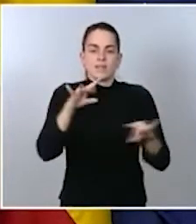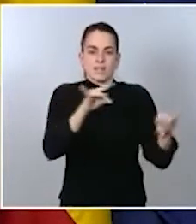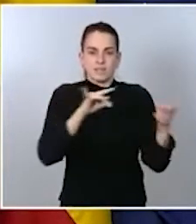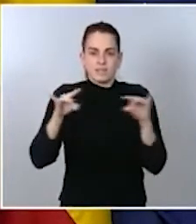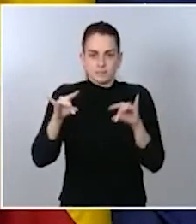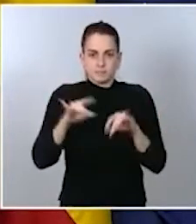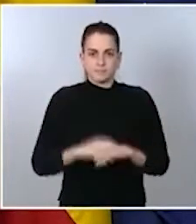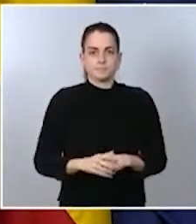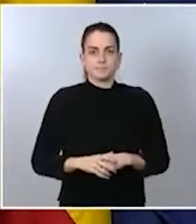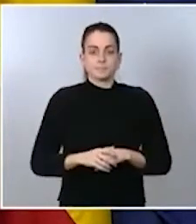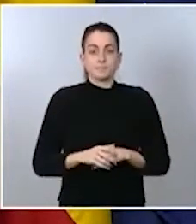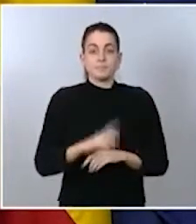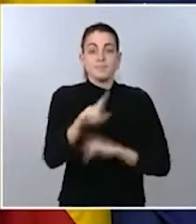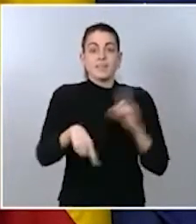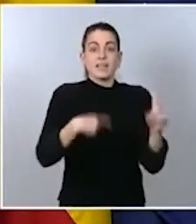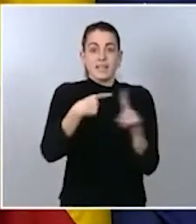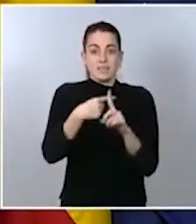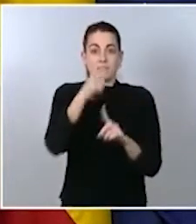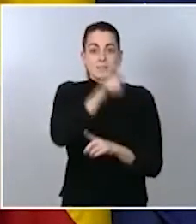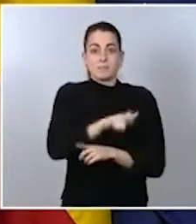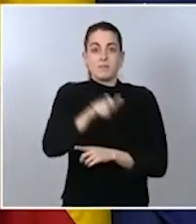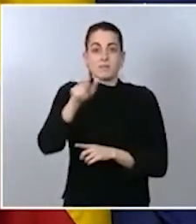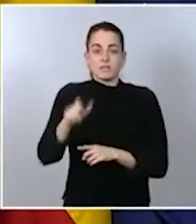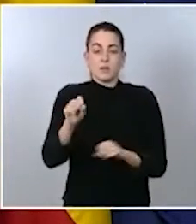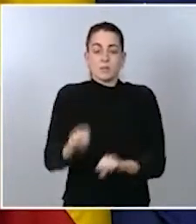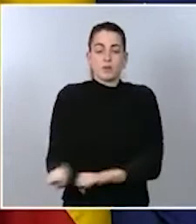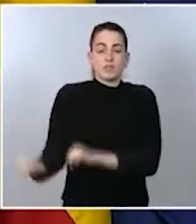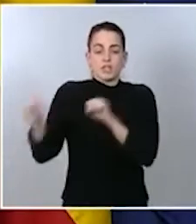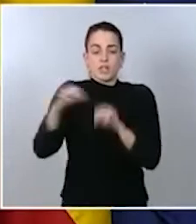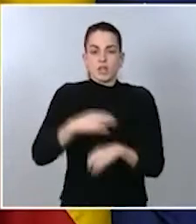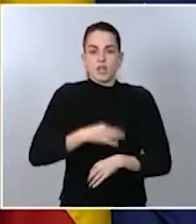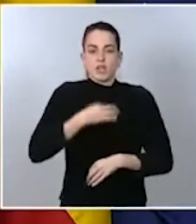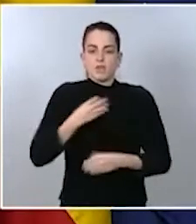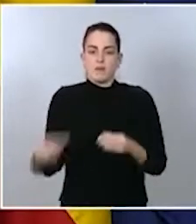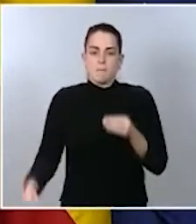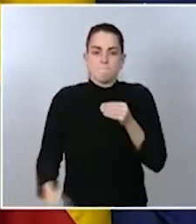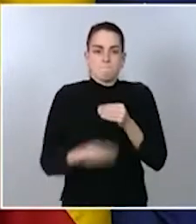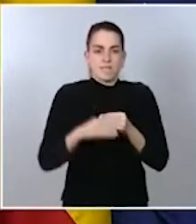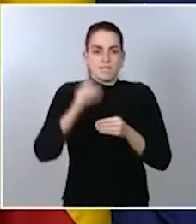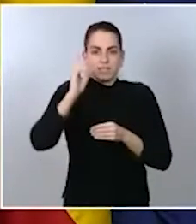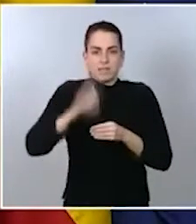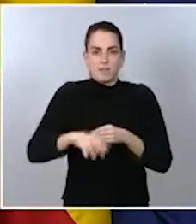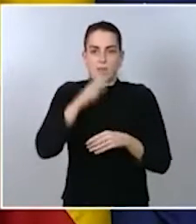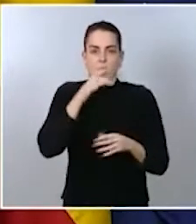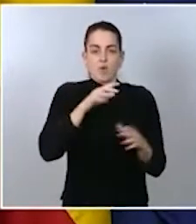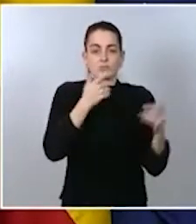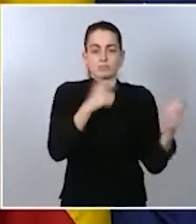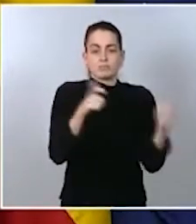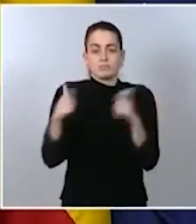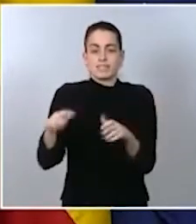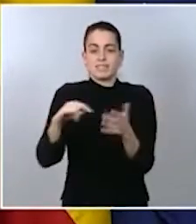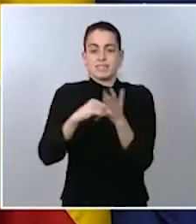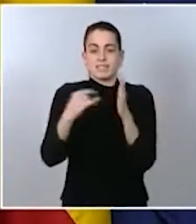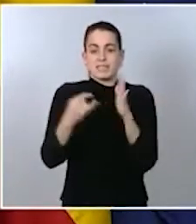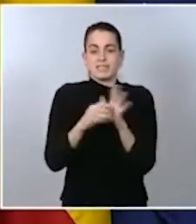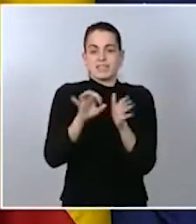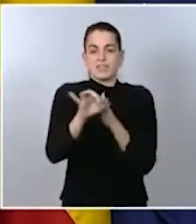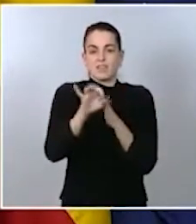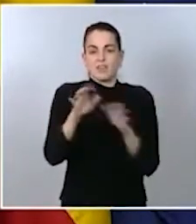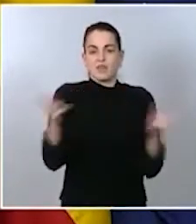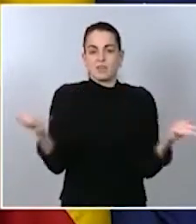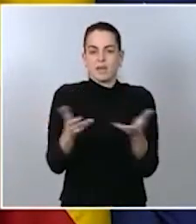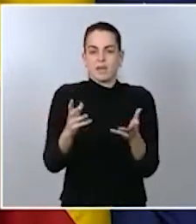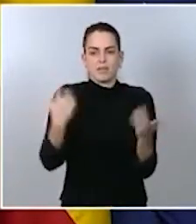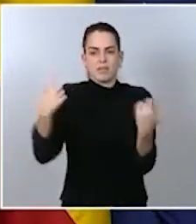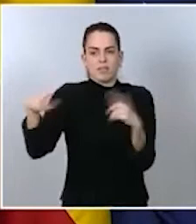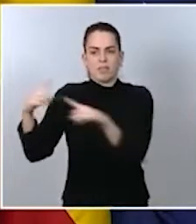los efectivos de protección civil y de los distintos servicios de emergencia respecto a la situación actual